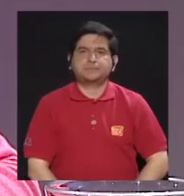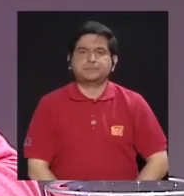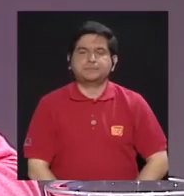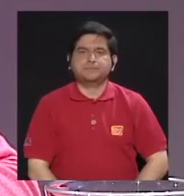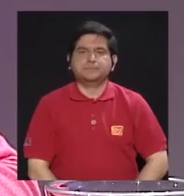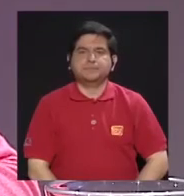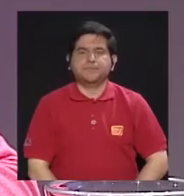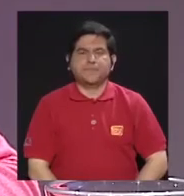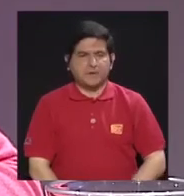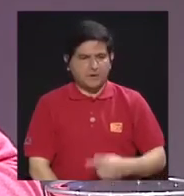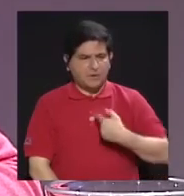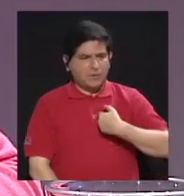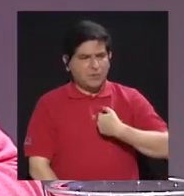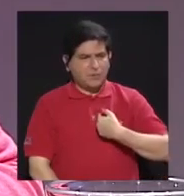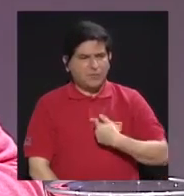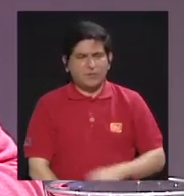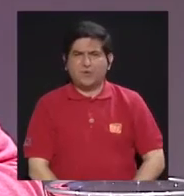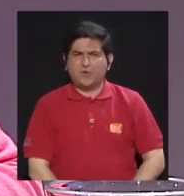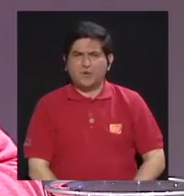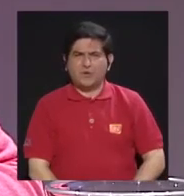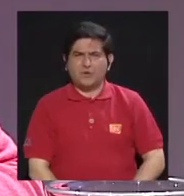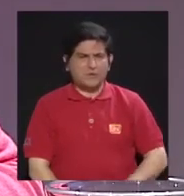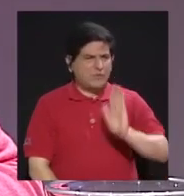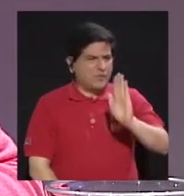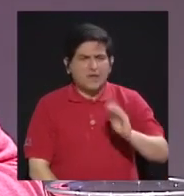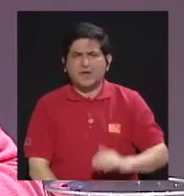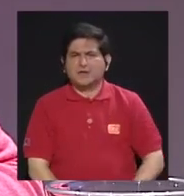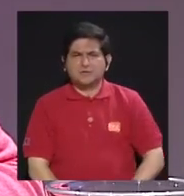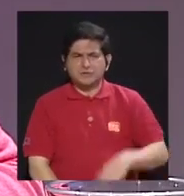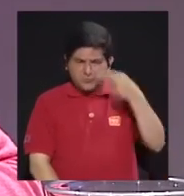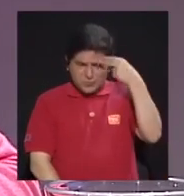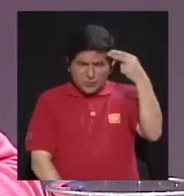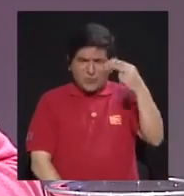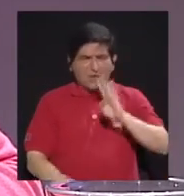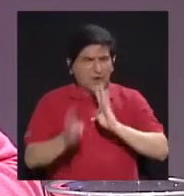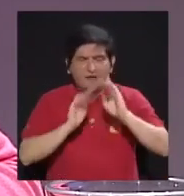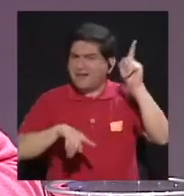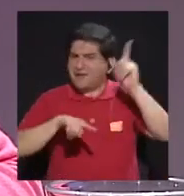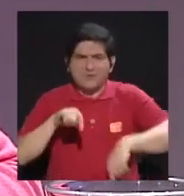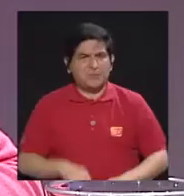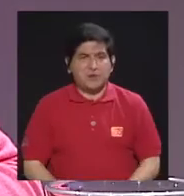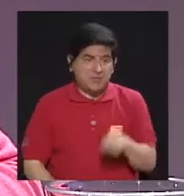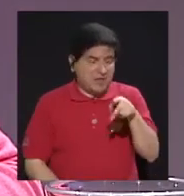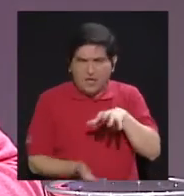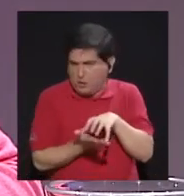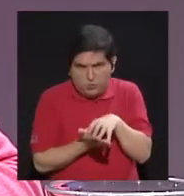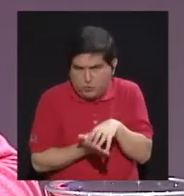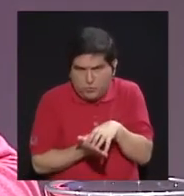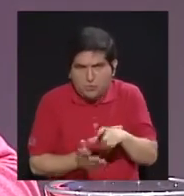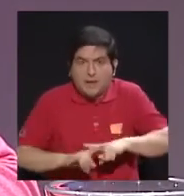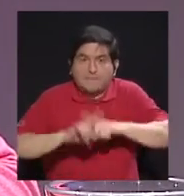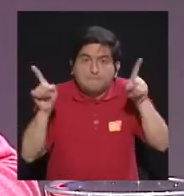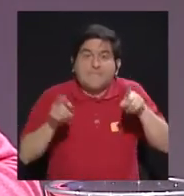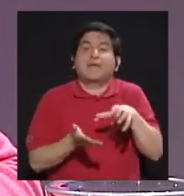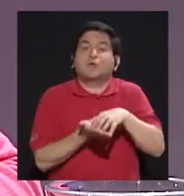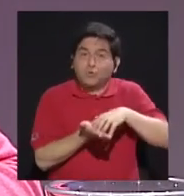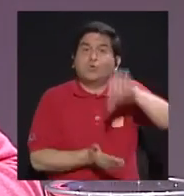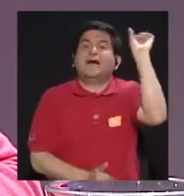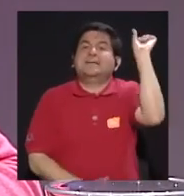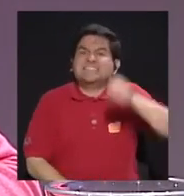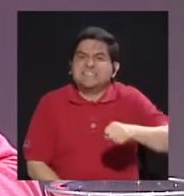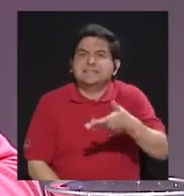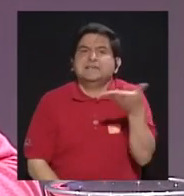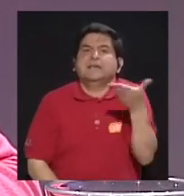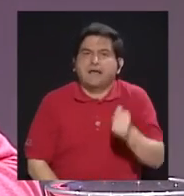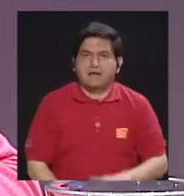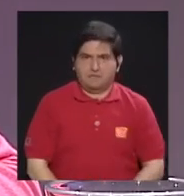uno puede hablar de mérito de ella porque no están en cuestión. Lo que está en cuestión es